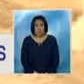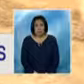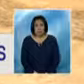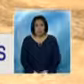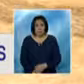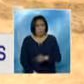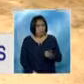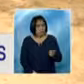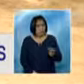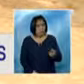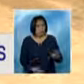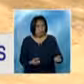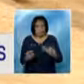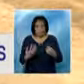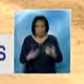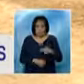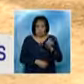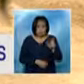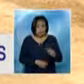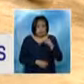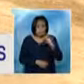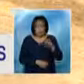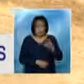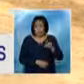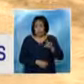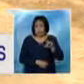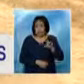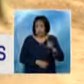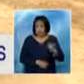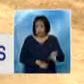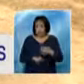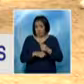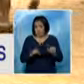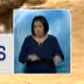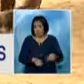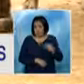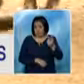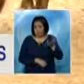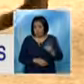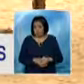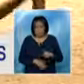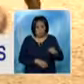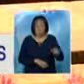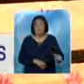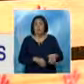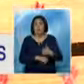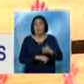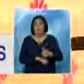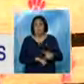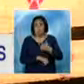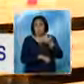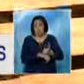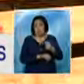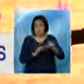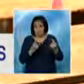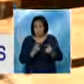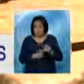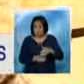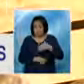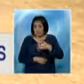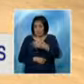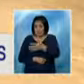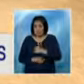Y es que, tal como nos cuenta Fernando Moreno, el salvador de perros sin hogar, uno de los fundadores de la agrupación, en los próximos